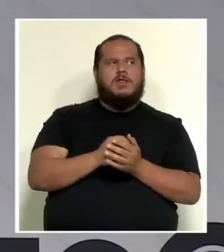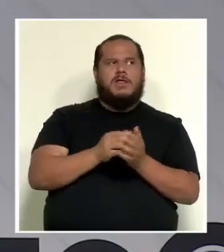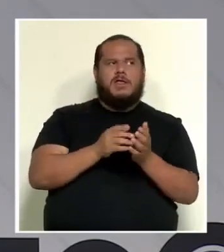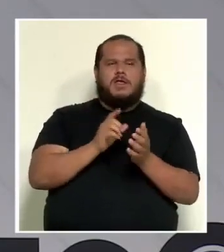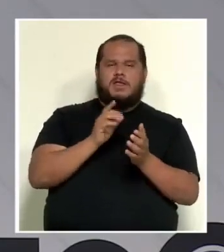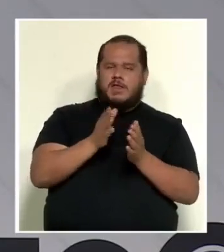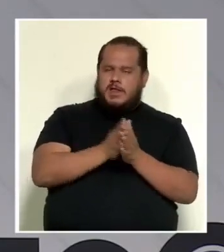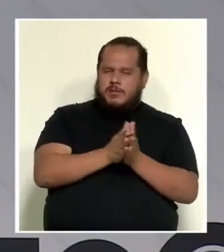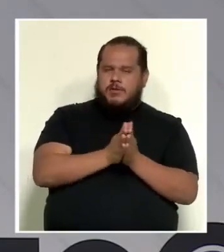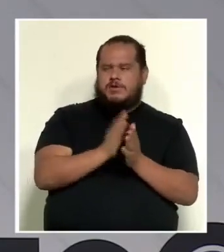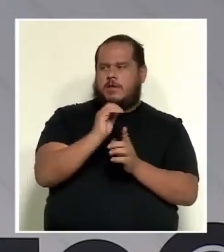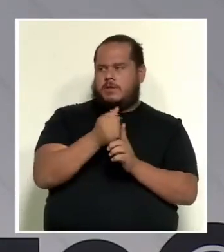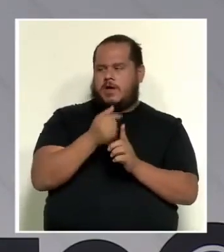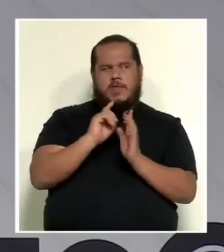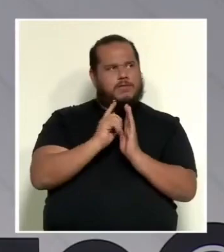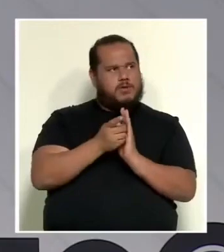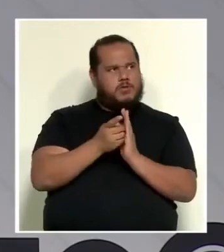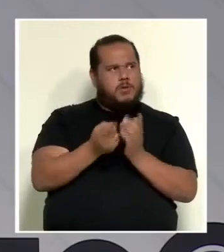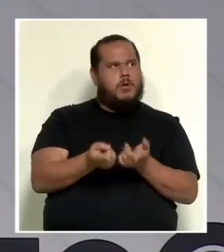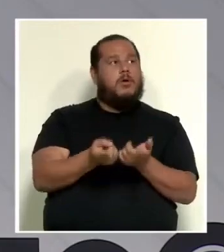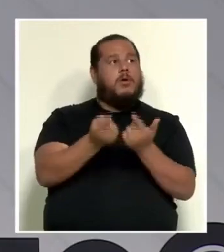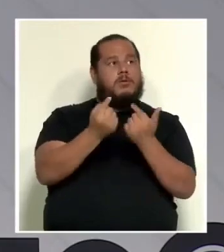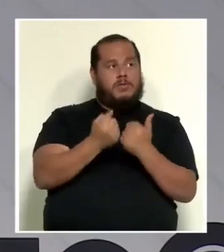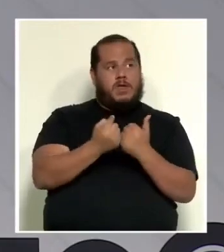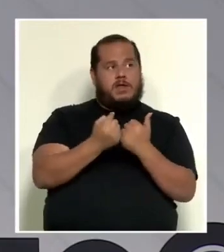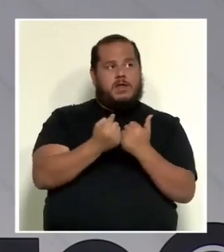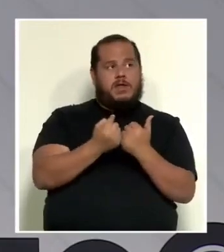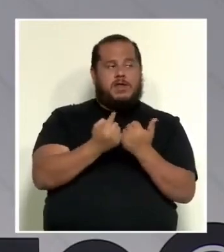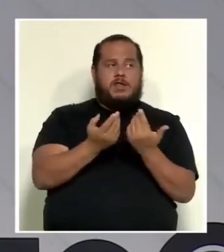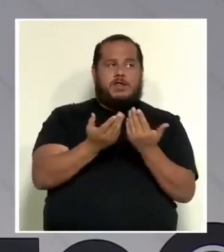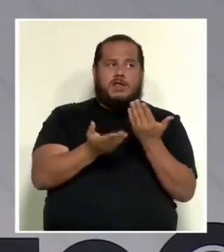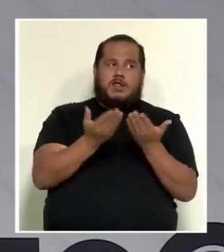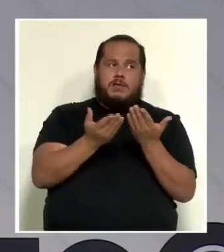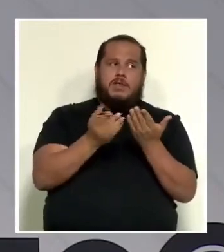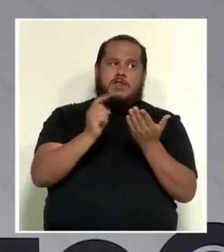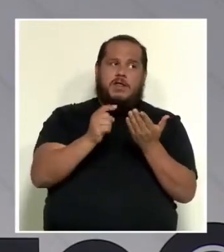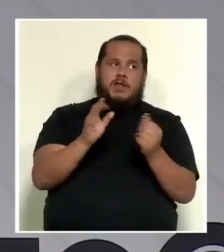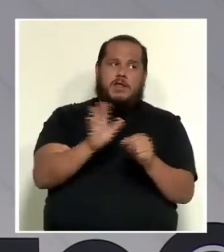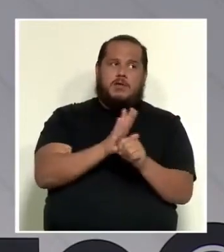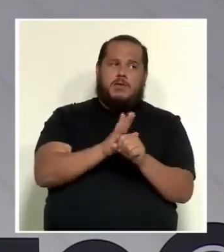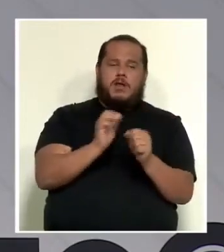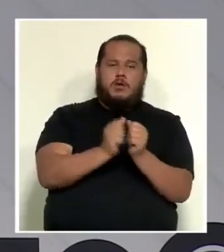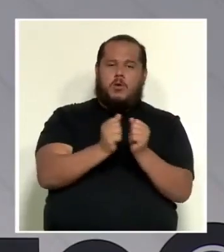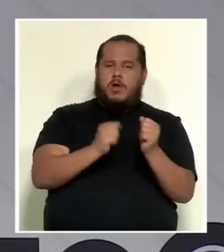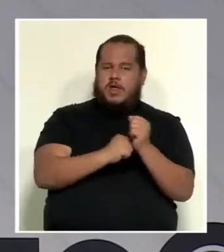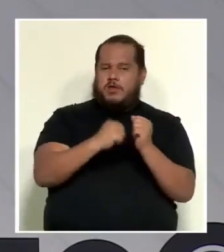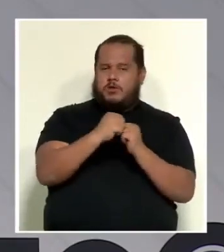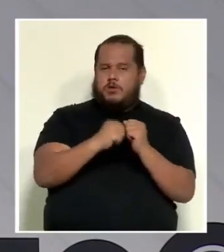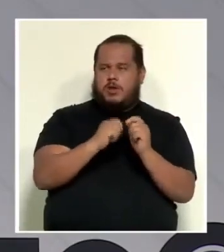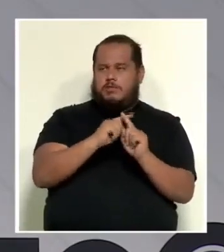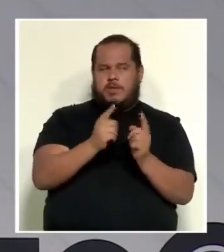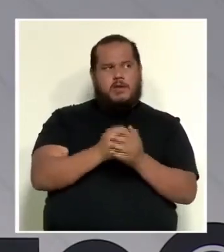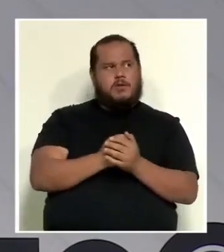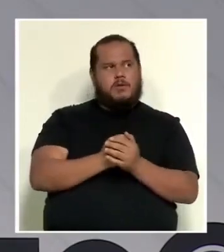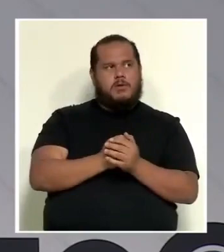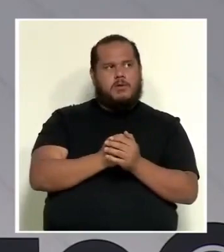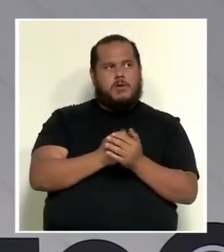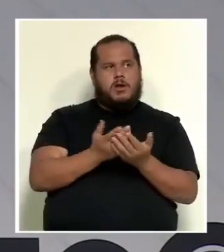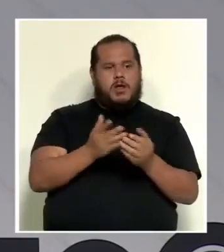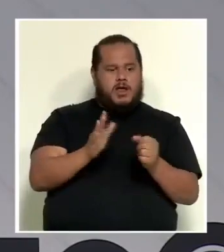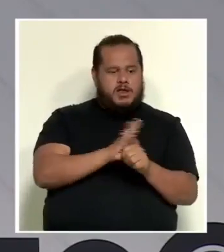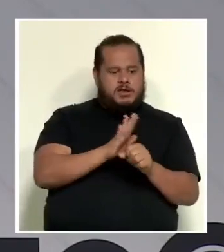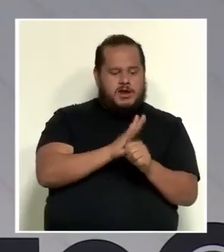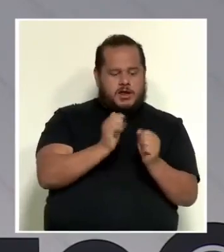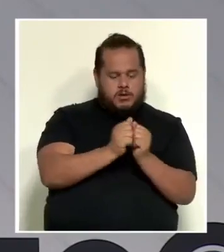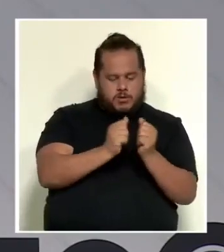aprovechado cada minuto viene de que más bien tiene que llenar con estructura, pero mientras llena con